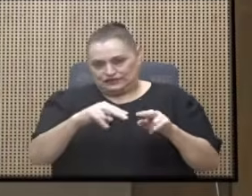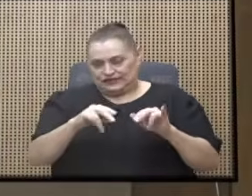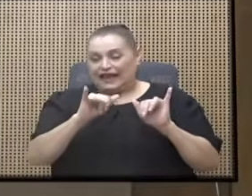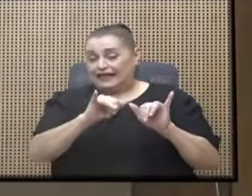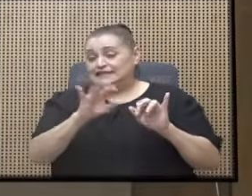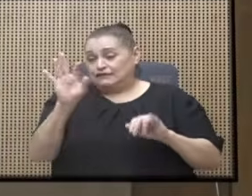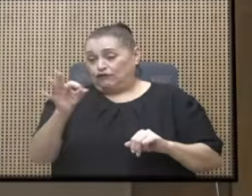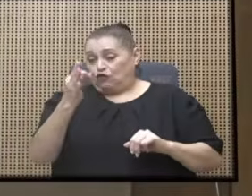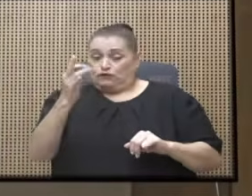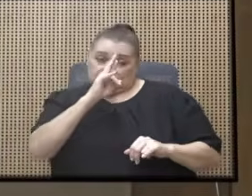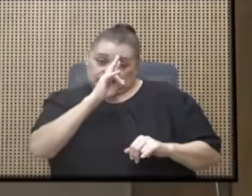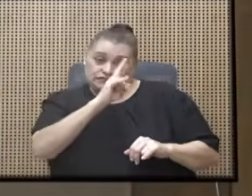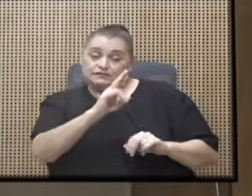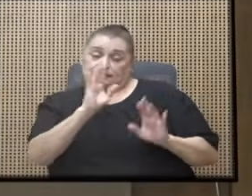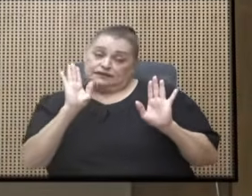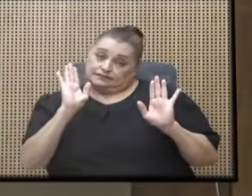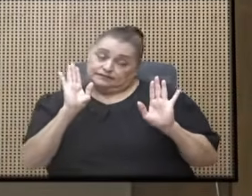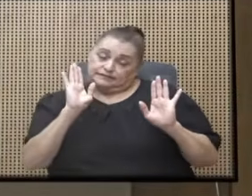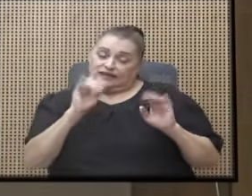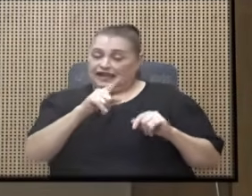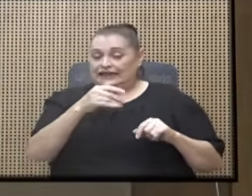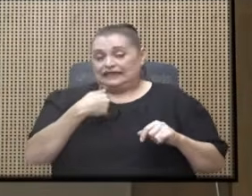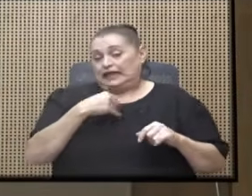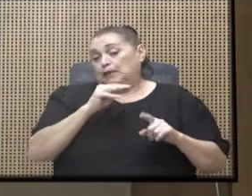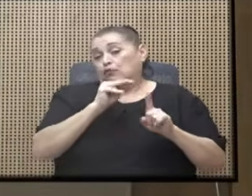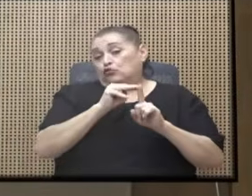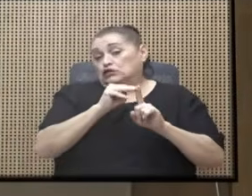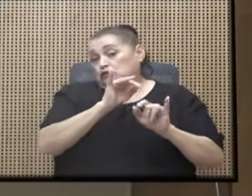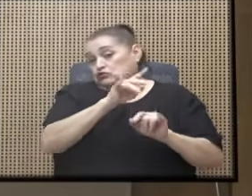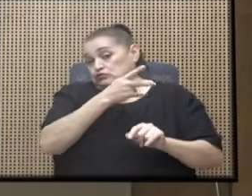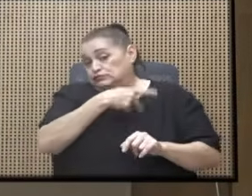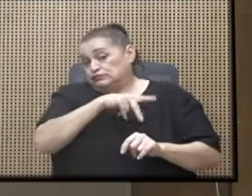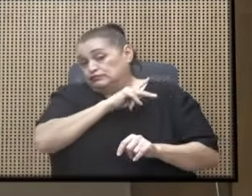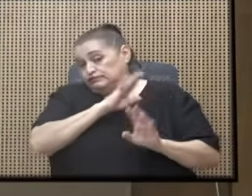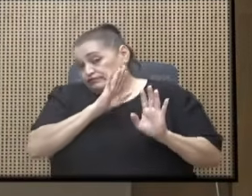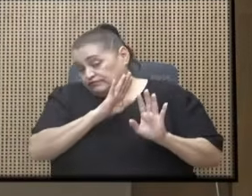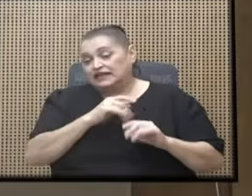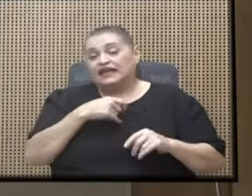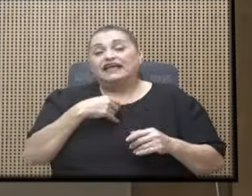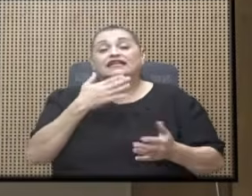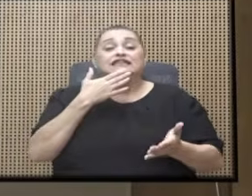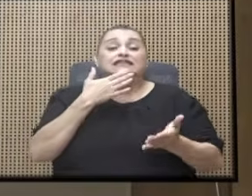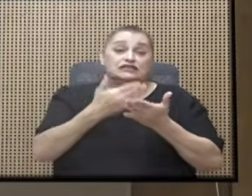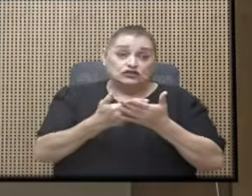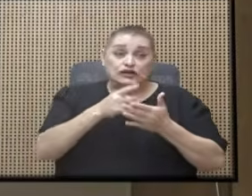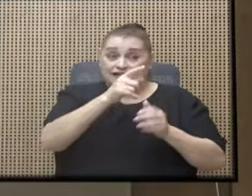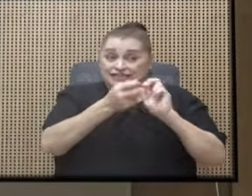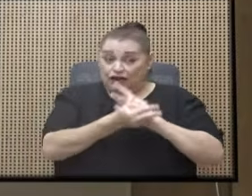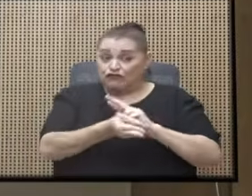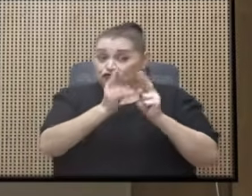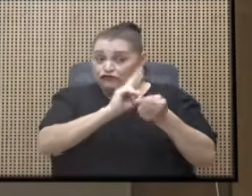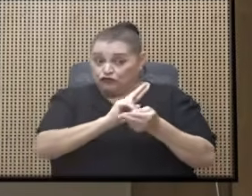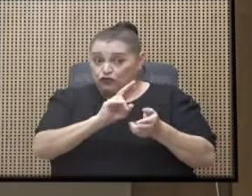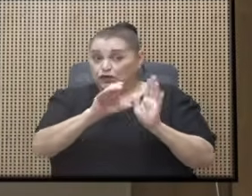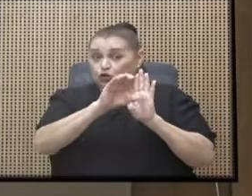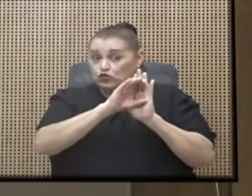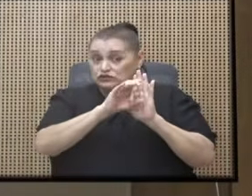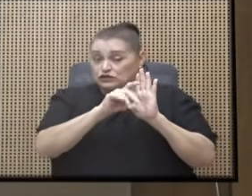estilo, se respeta, tendrá sus motivos. Dichosamente, en esta reforma constitucional